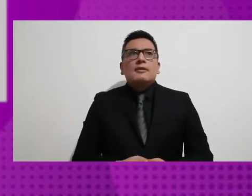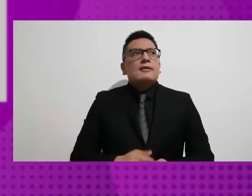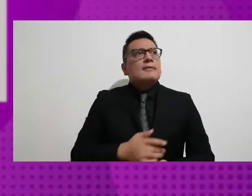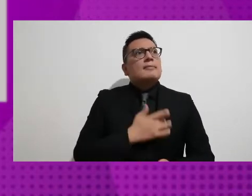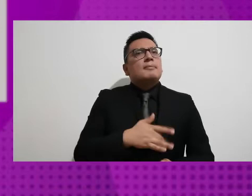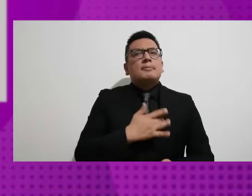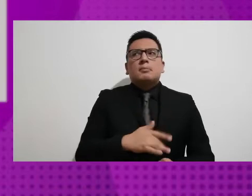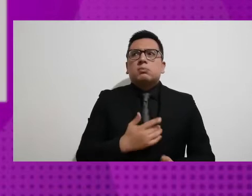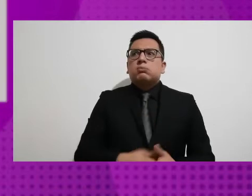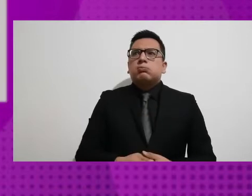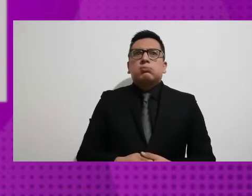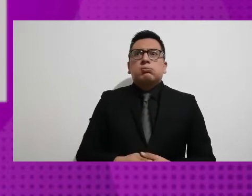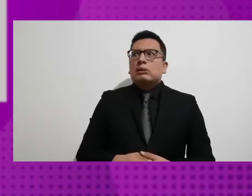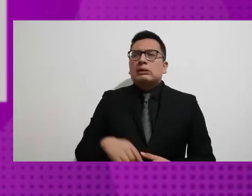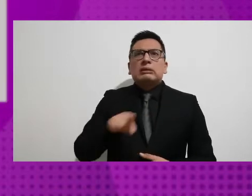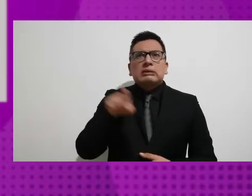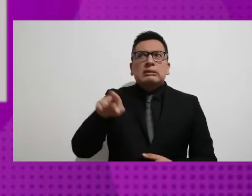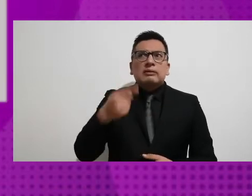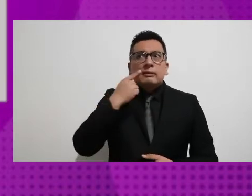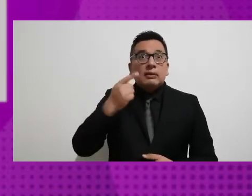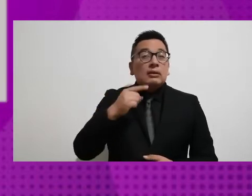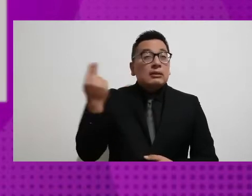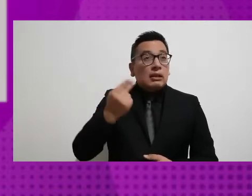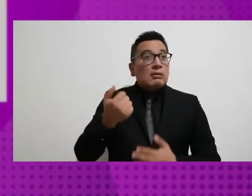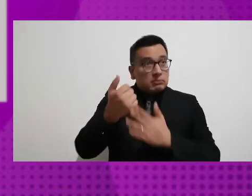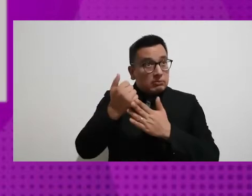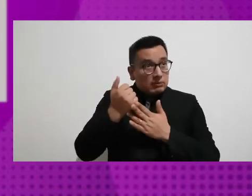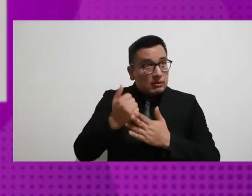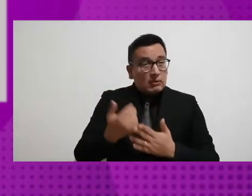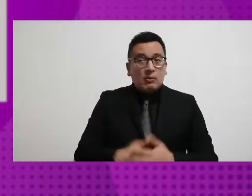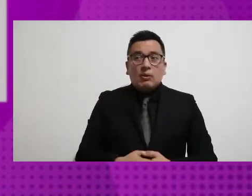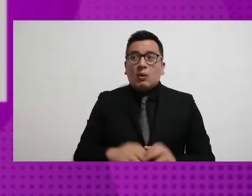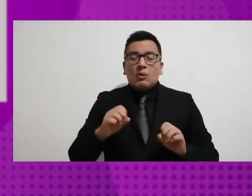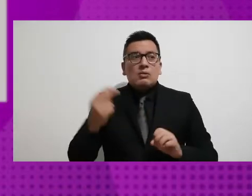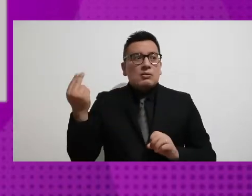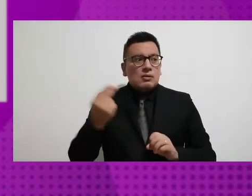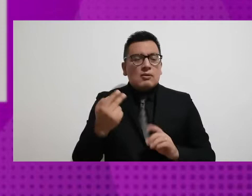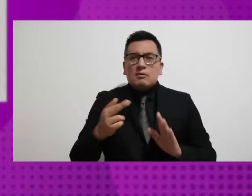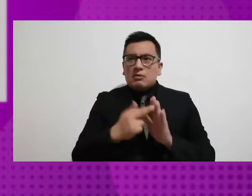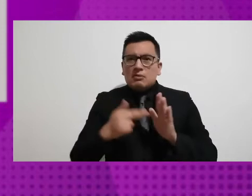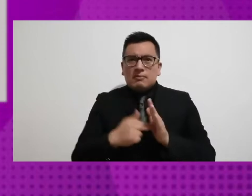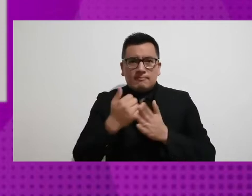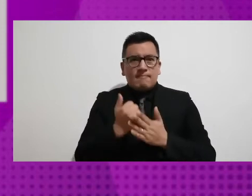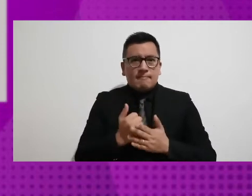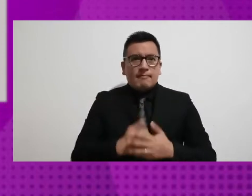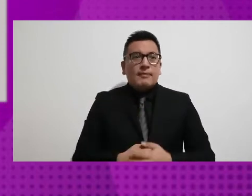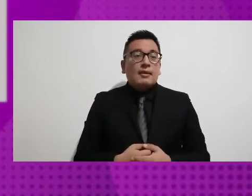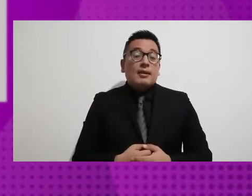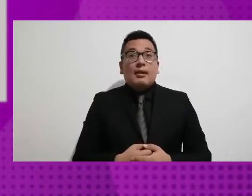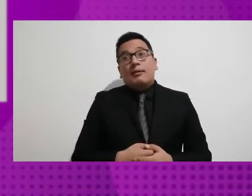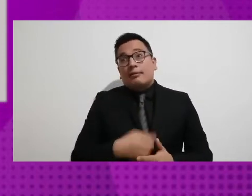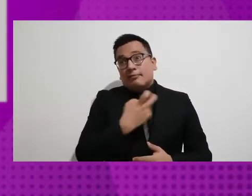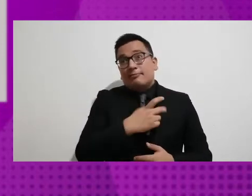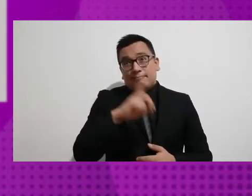empiezan a señalar o a dar alertas de que algo pasa, de que requieren normas que las protejan, pues son